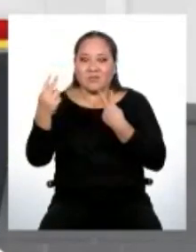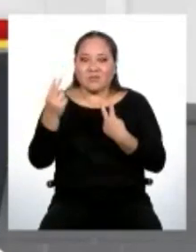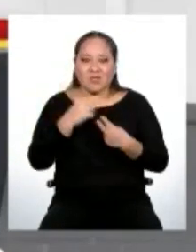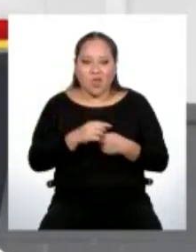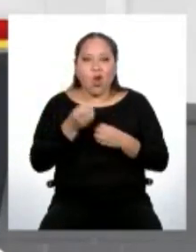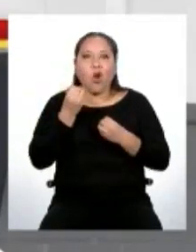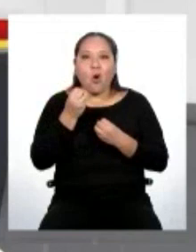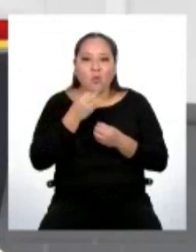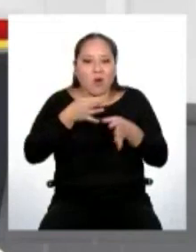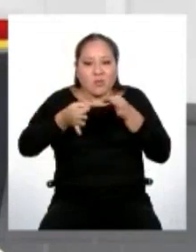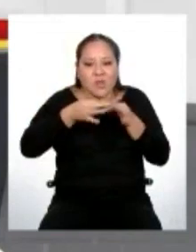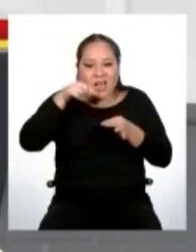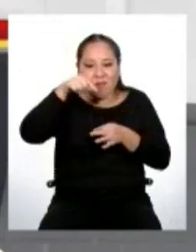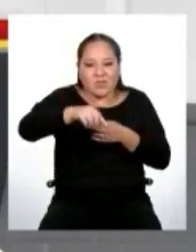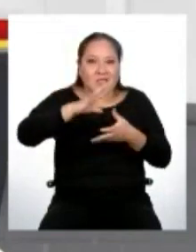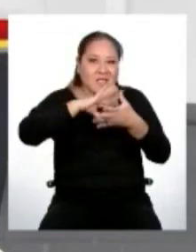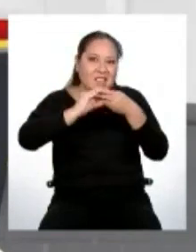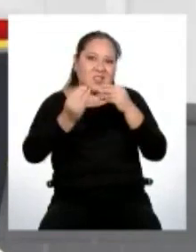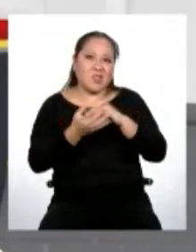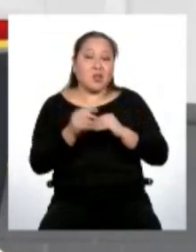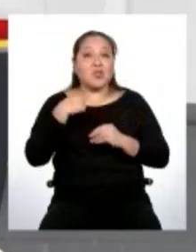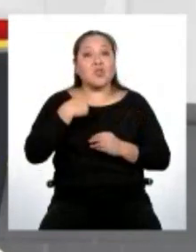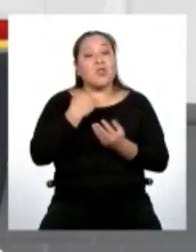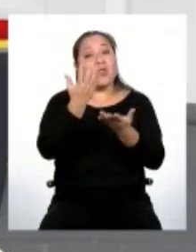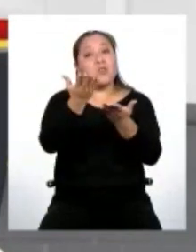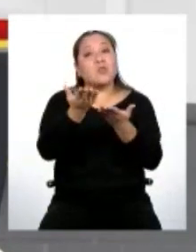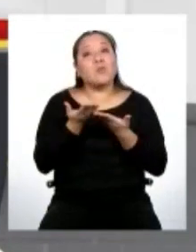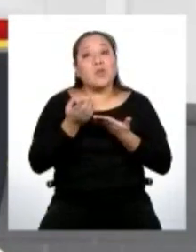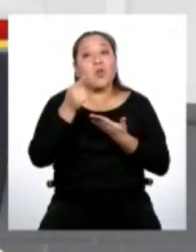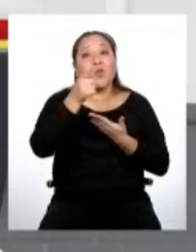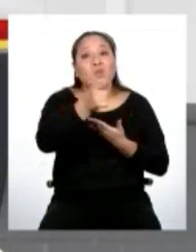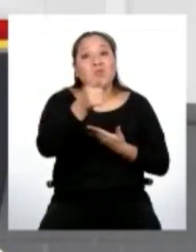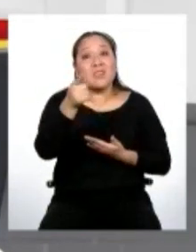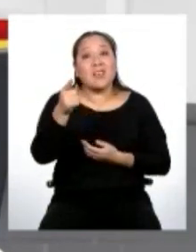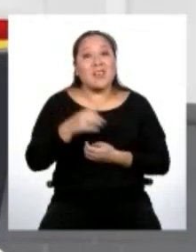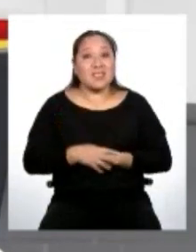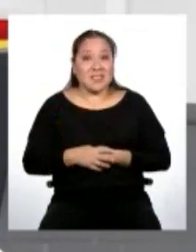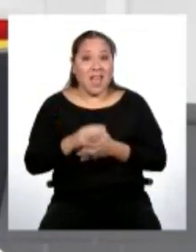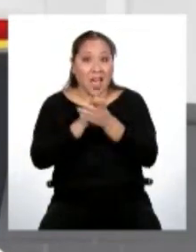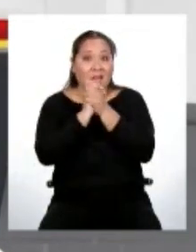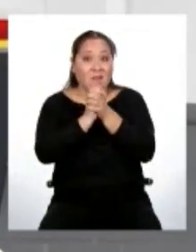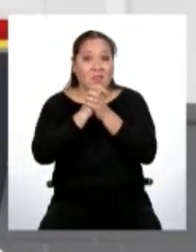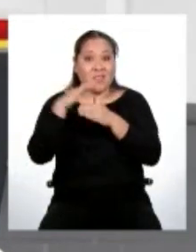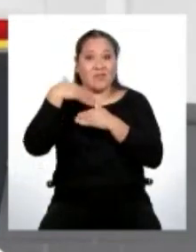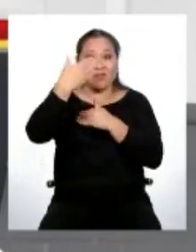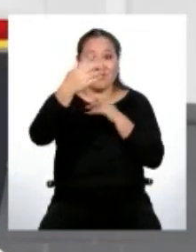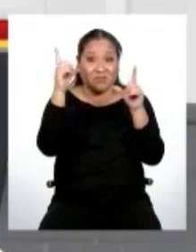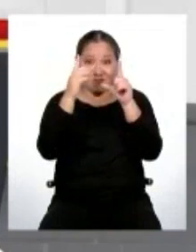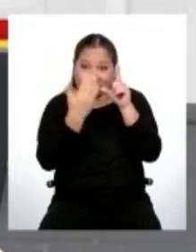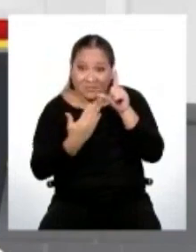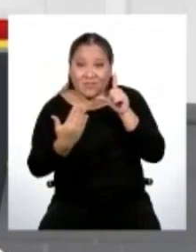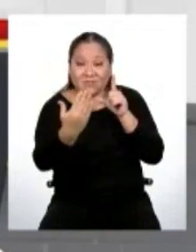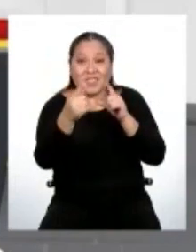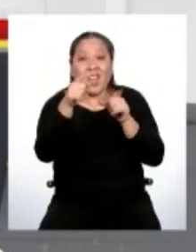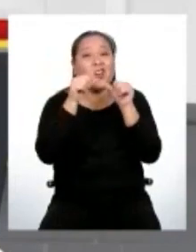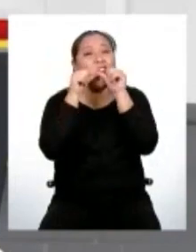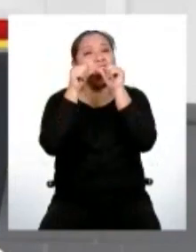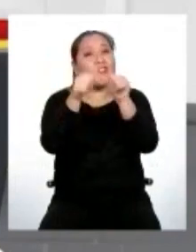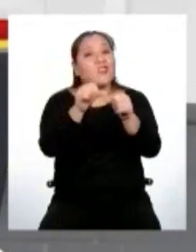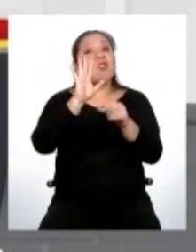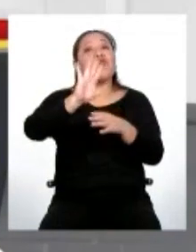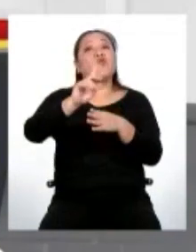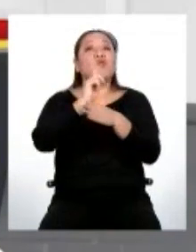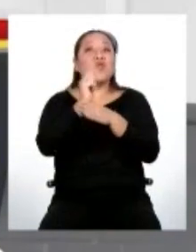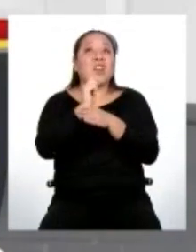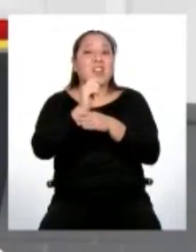uno ha escrito. Así que los invito a ustedes, amigas y amigos del otro lado del televisor, a continuar con su